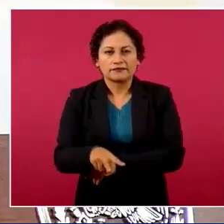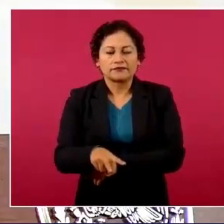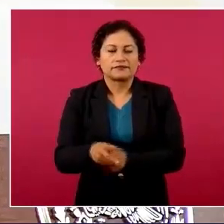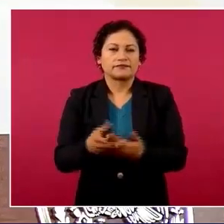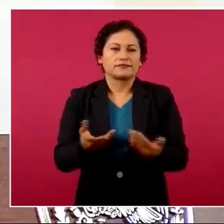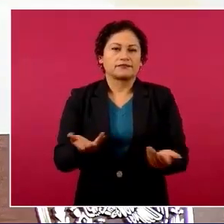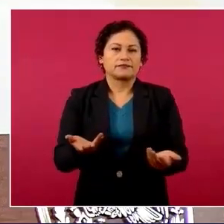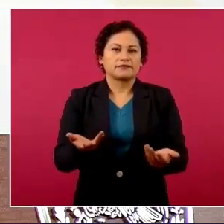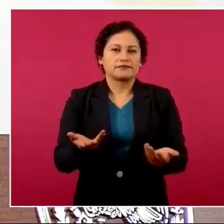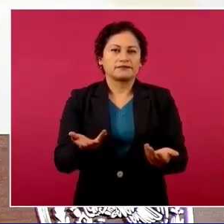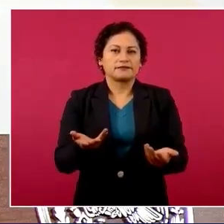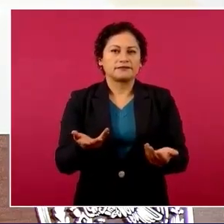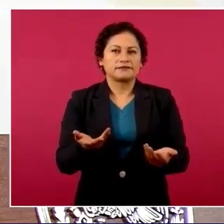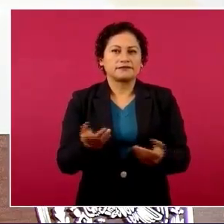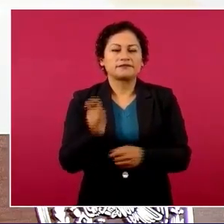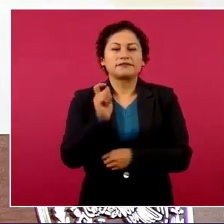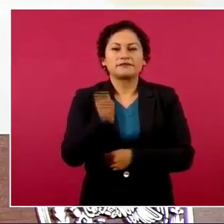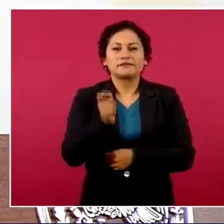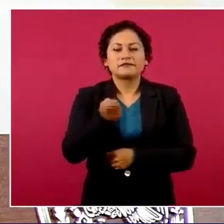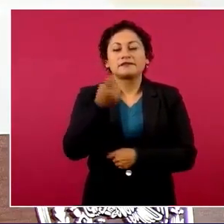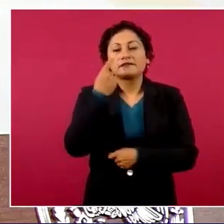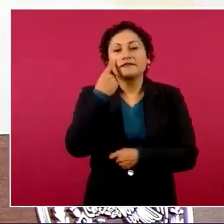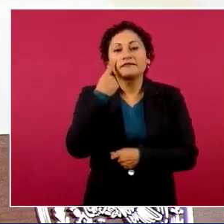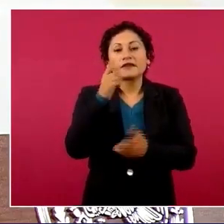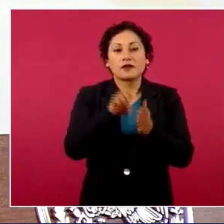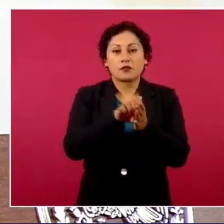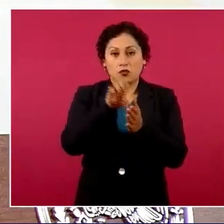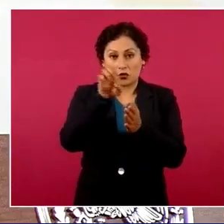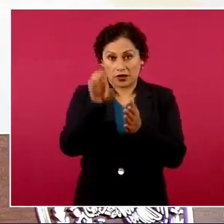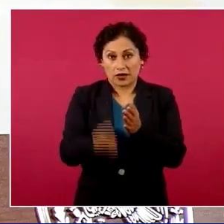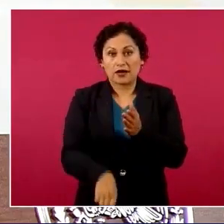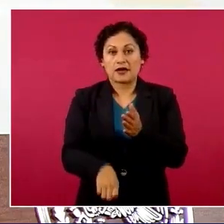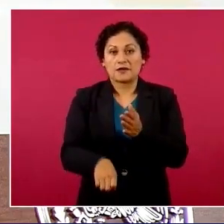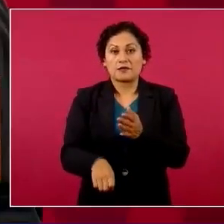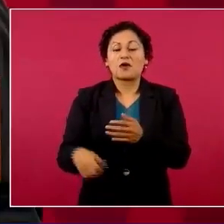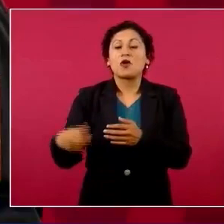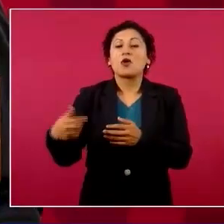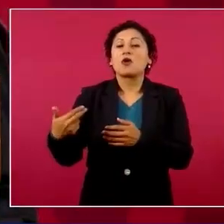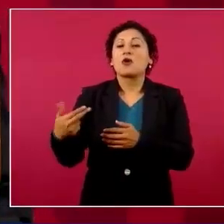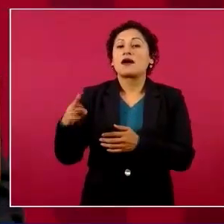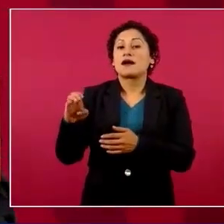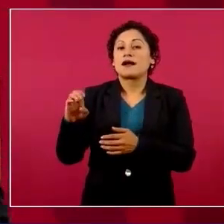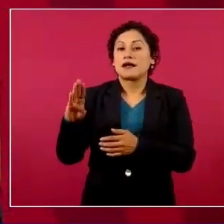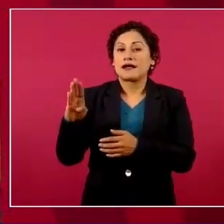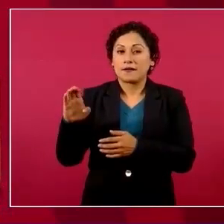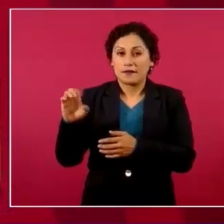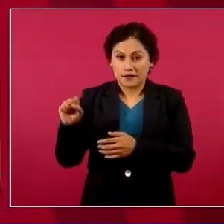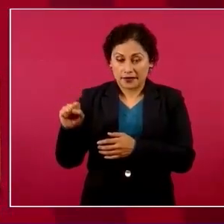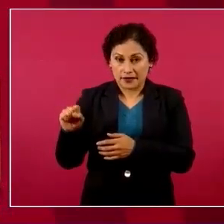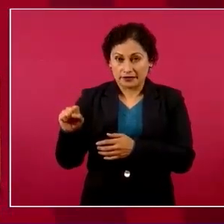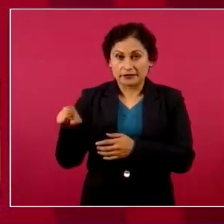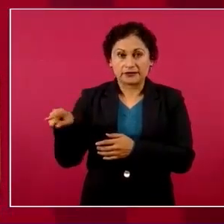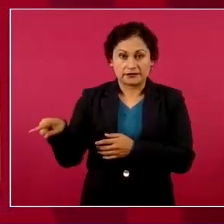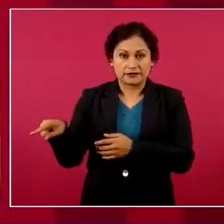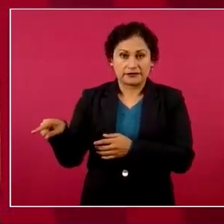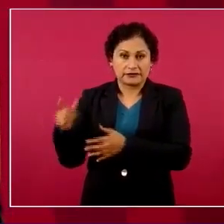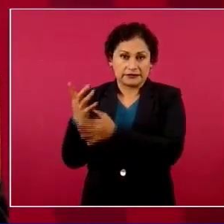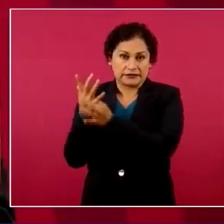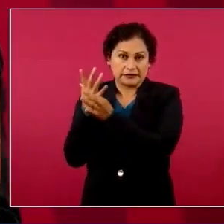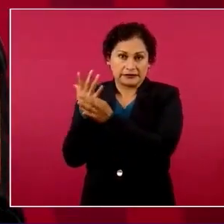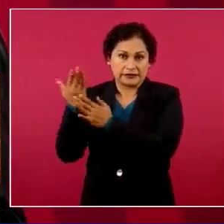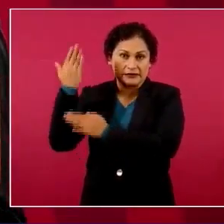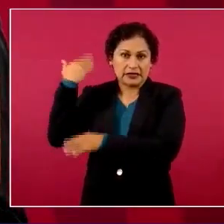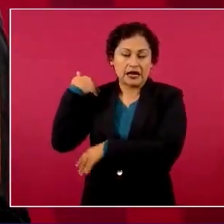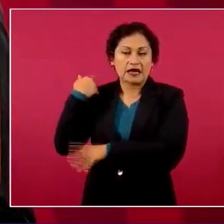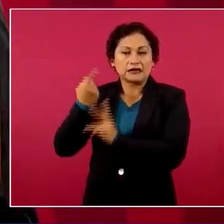que no solo fue creación de Goebbels, el principal propagandista